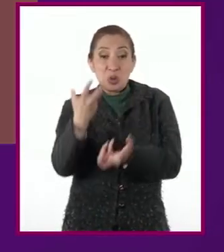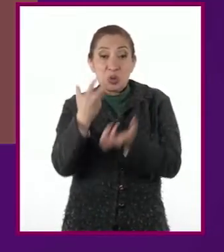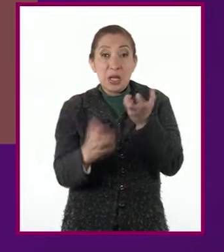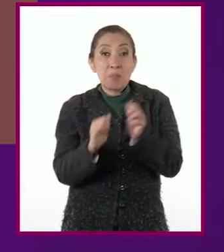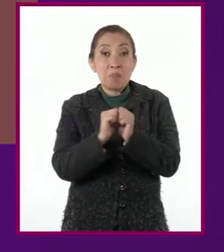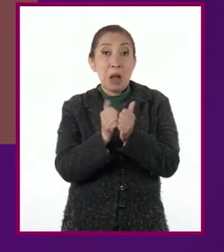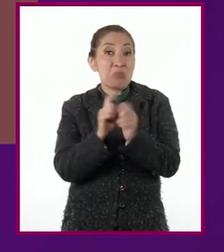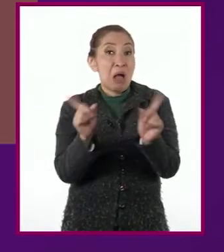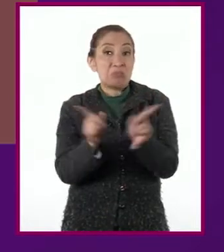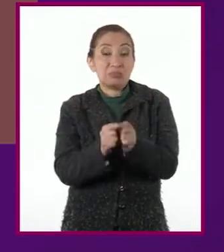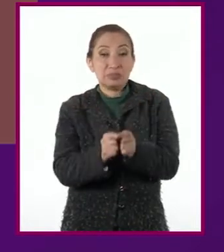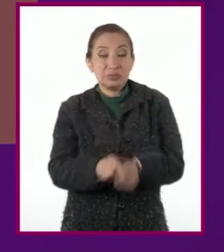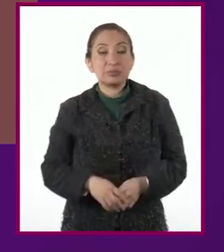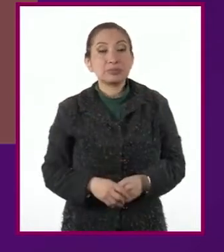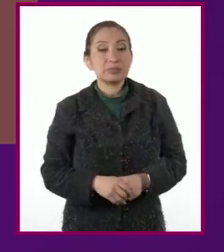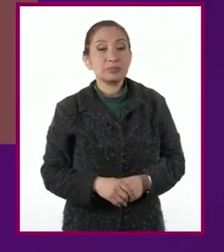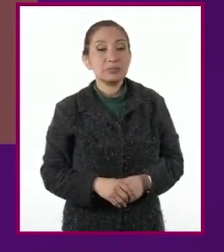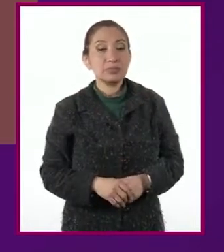y pan.